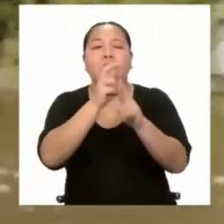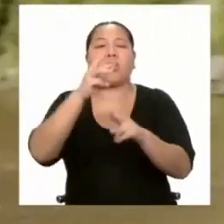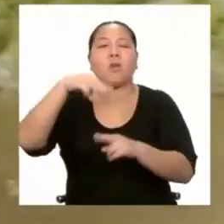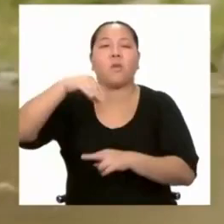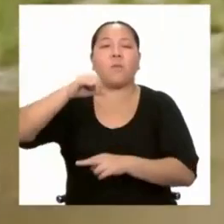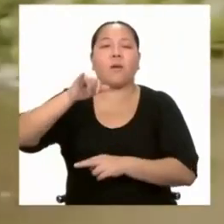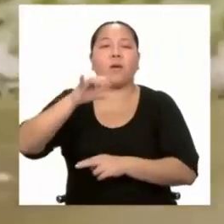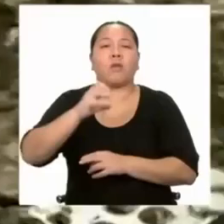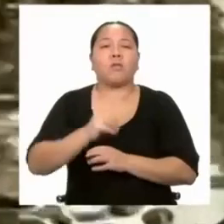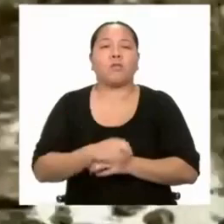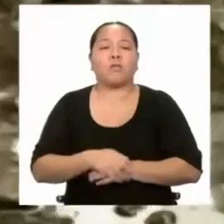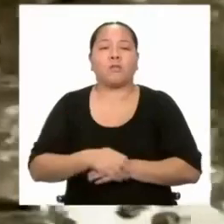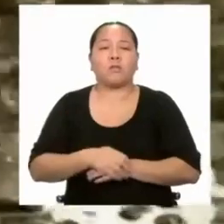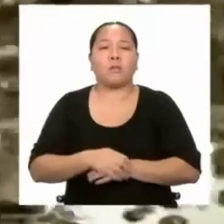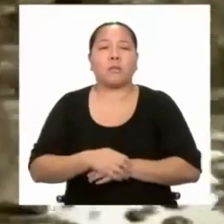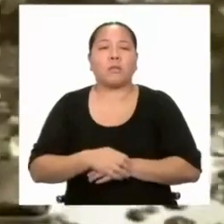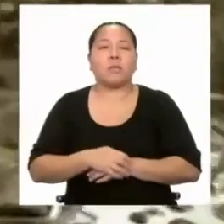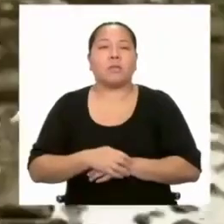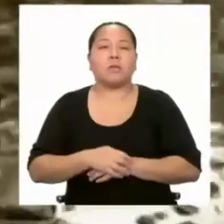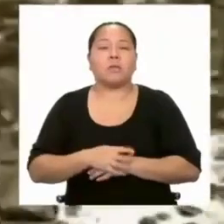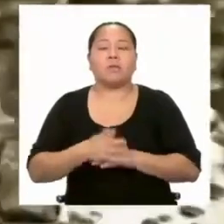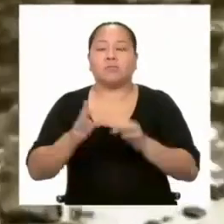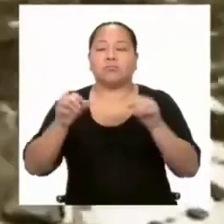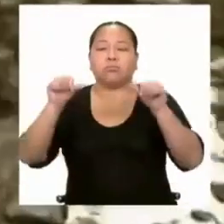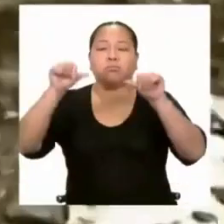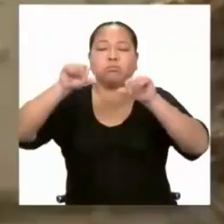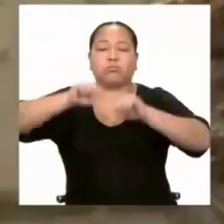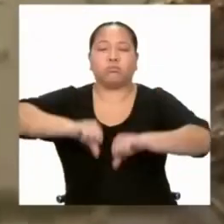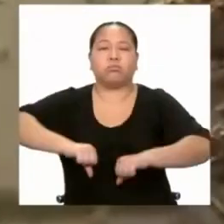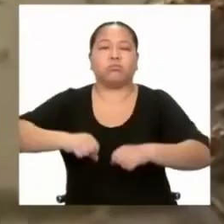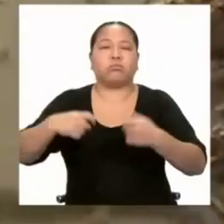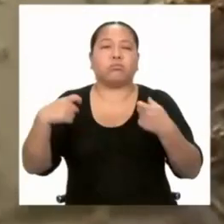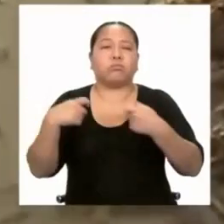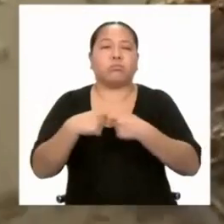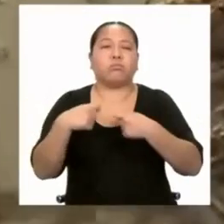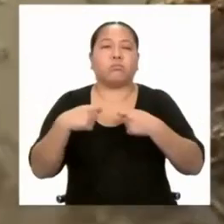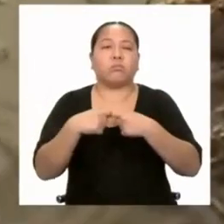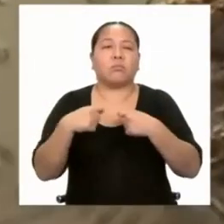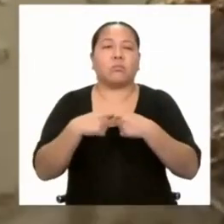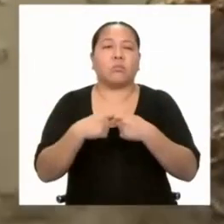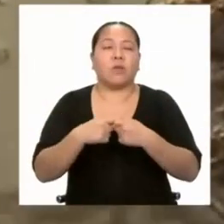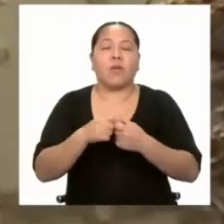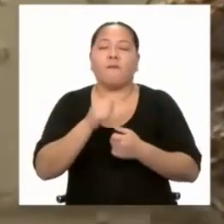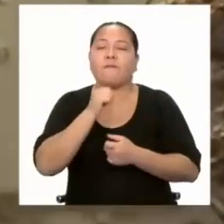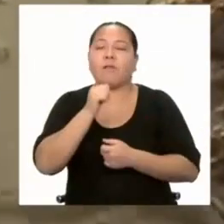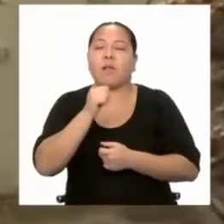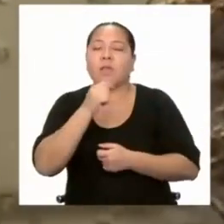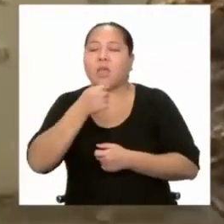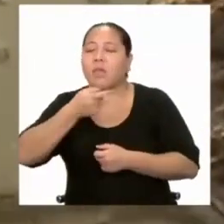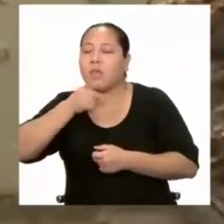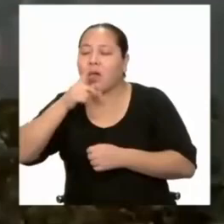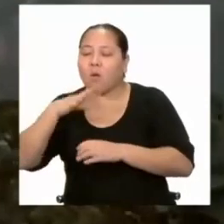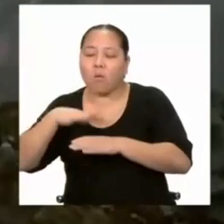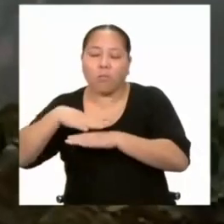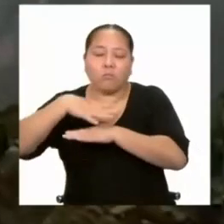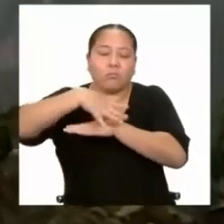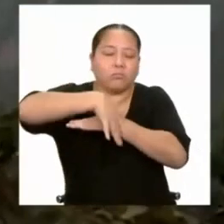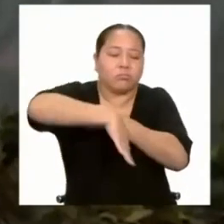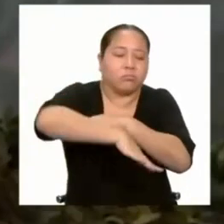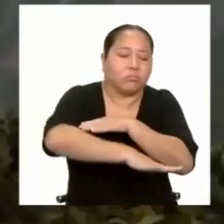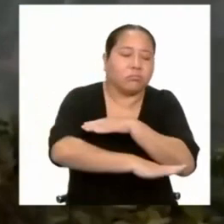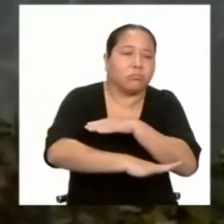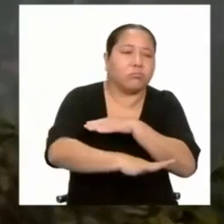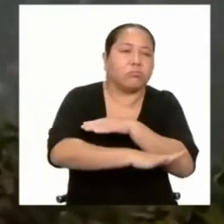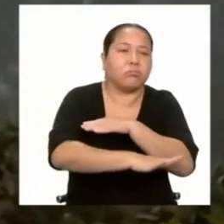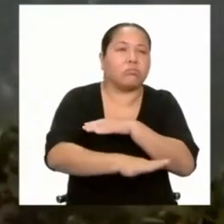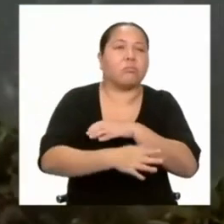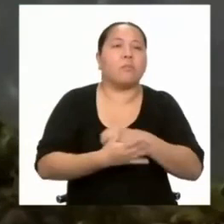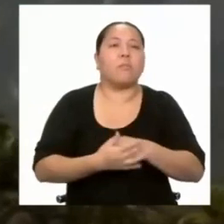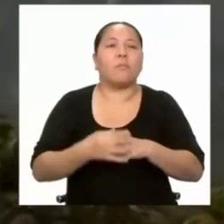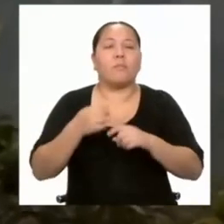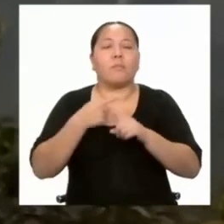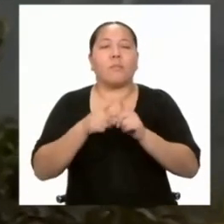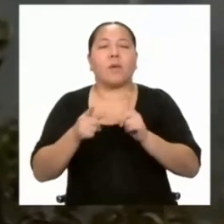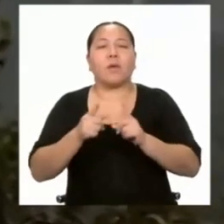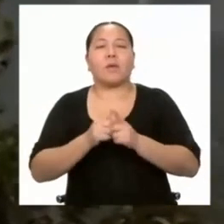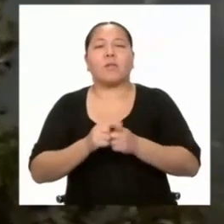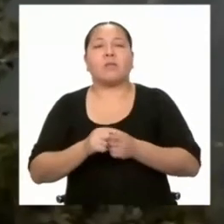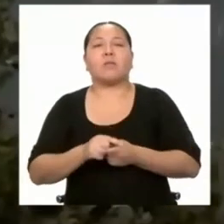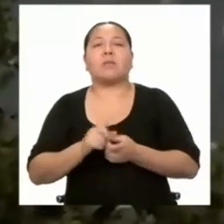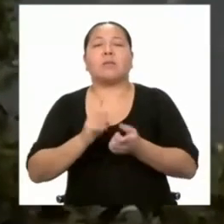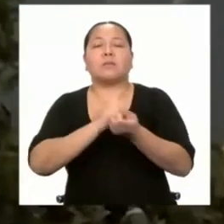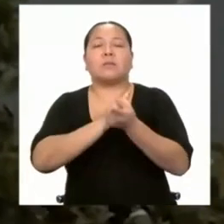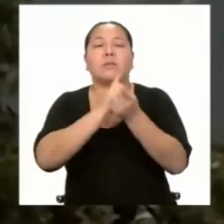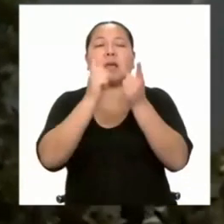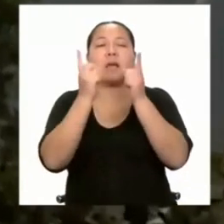de energía y causando escasez de agua en las tierras bajas. Sin embargo, la marea está